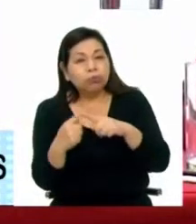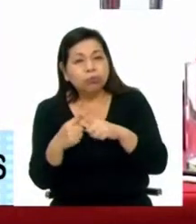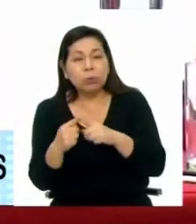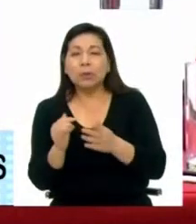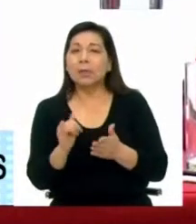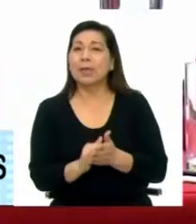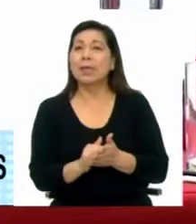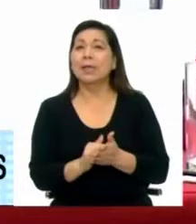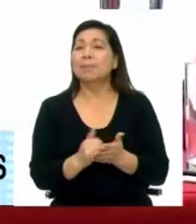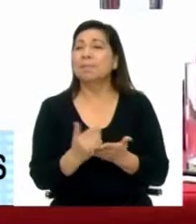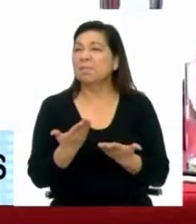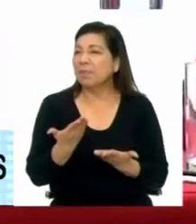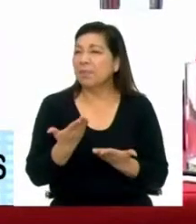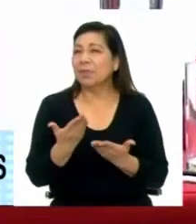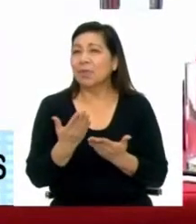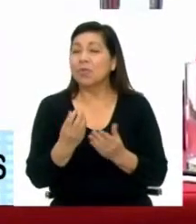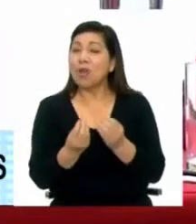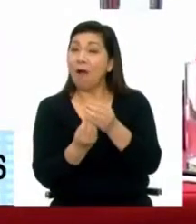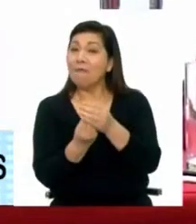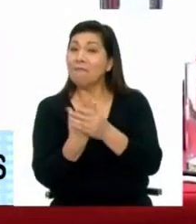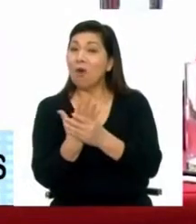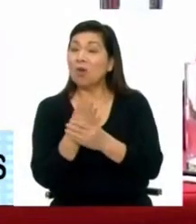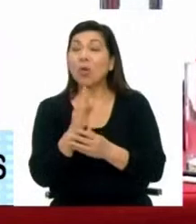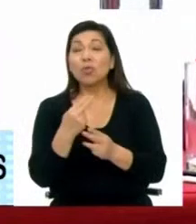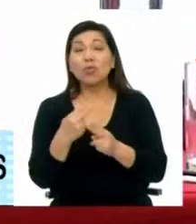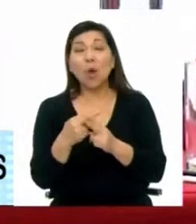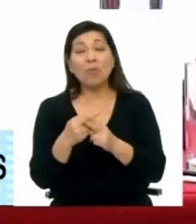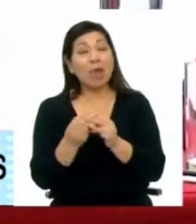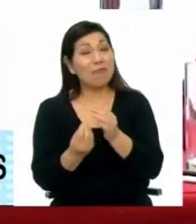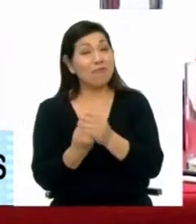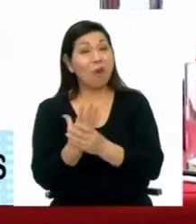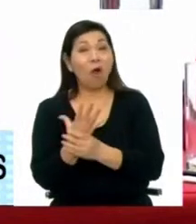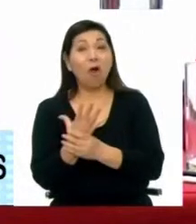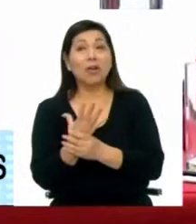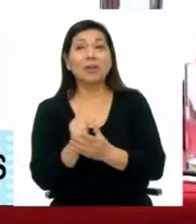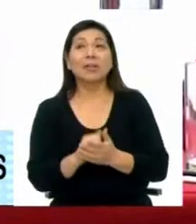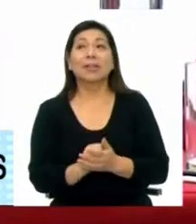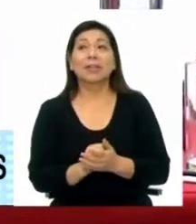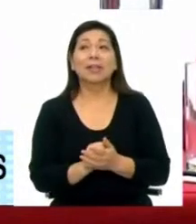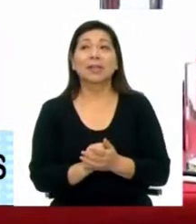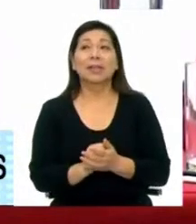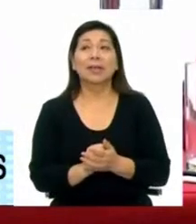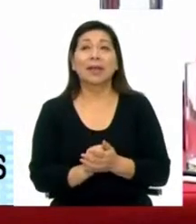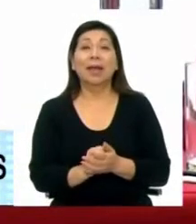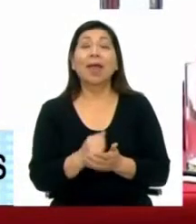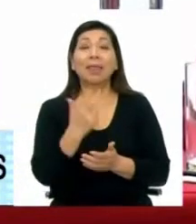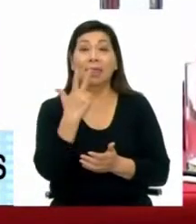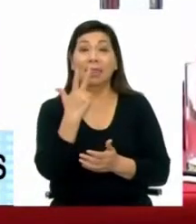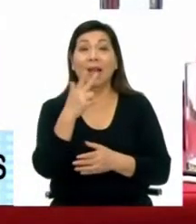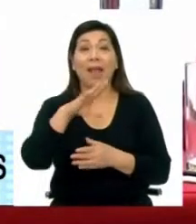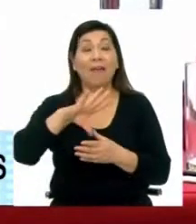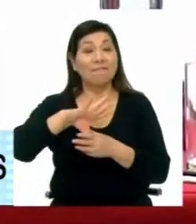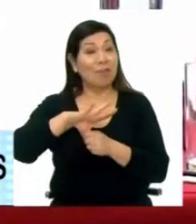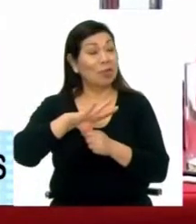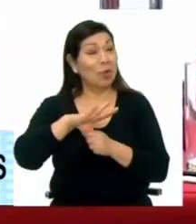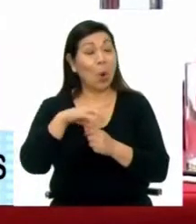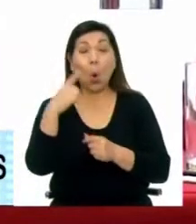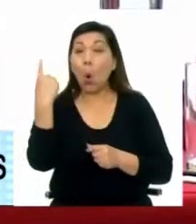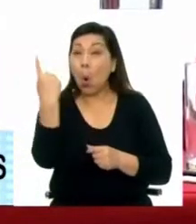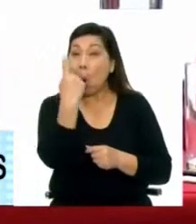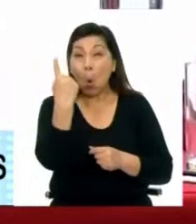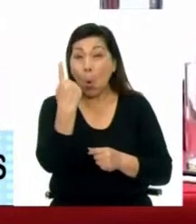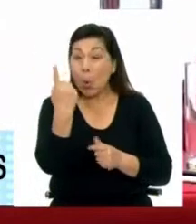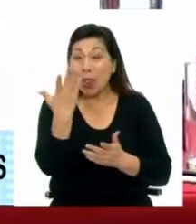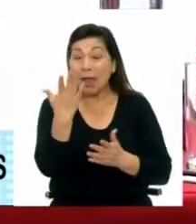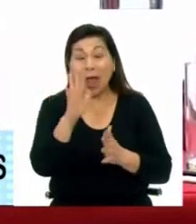que es una flor que le denominan ellos la flor de tres banderas, que es única en